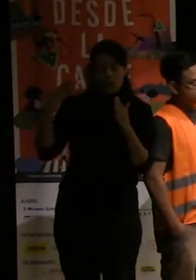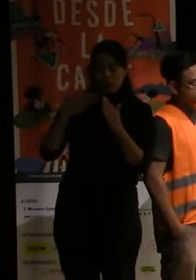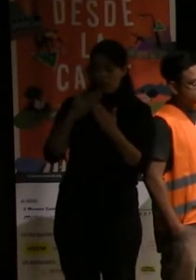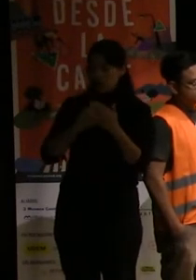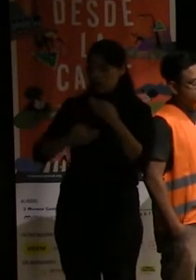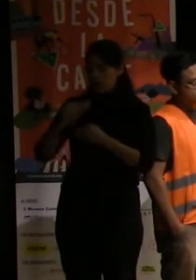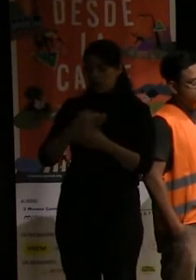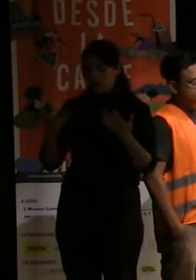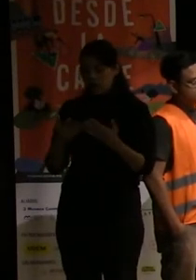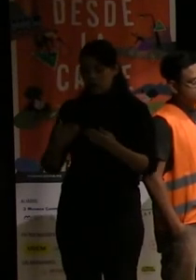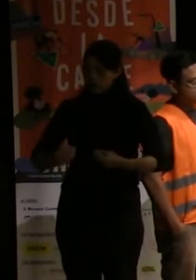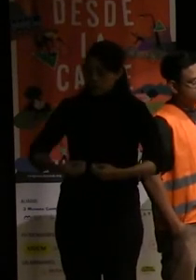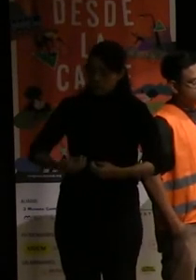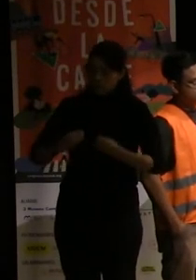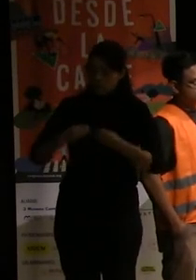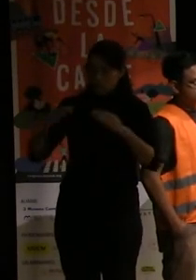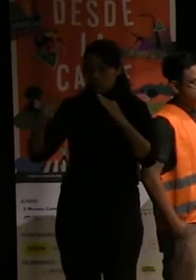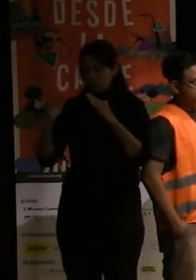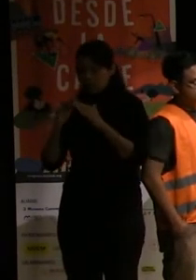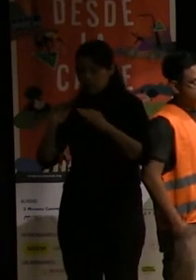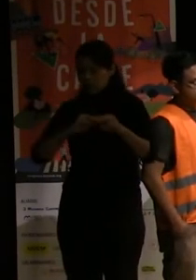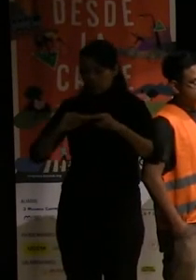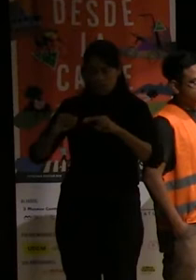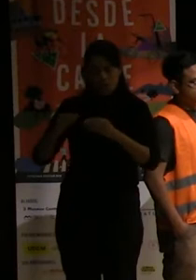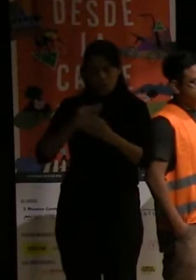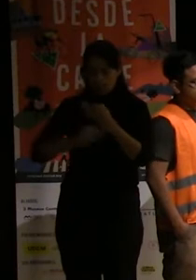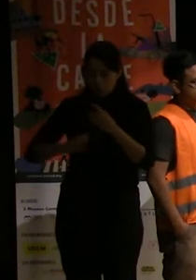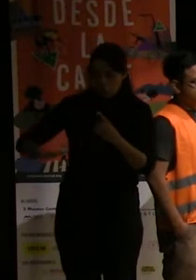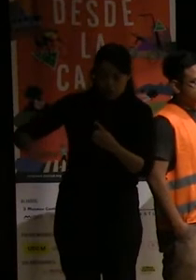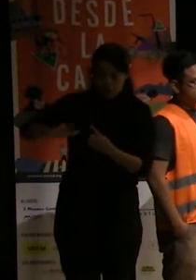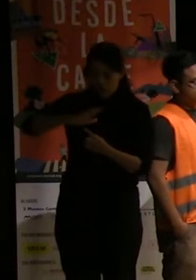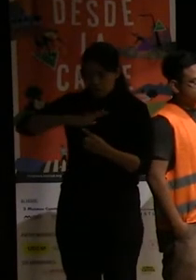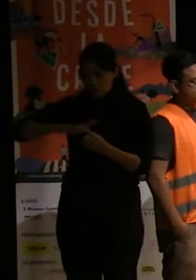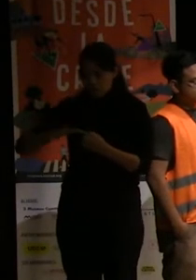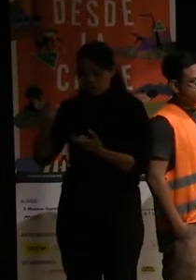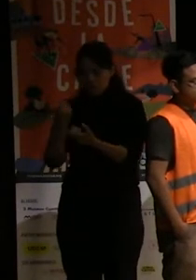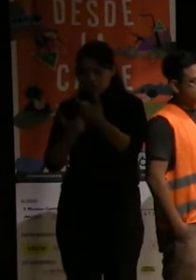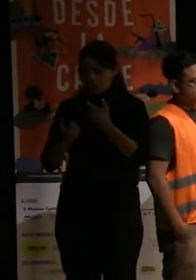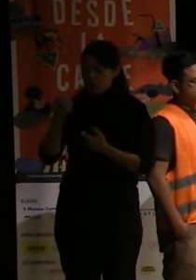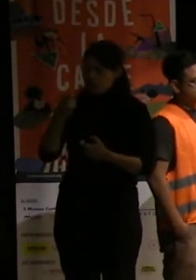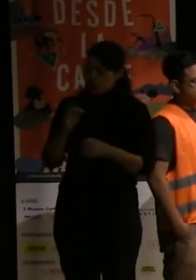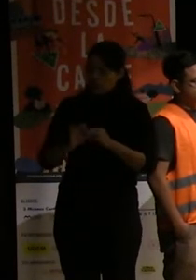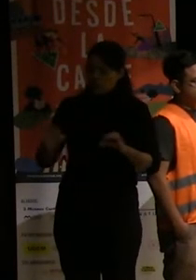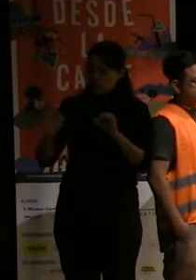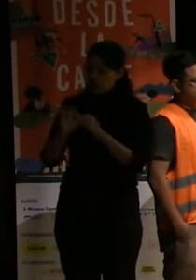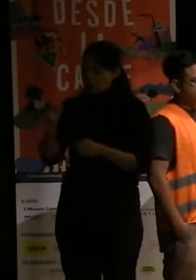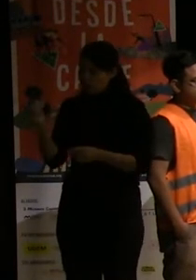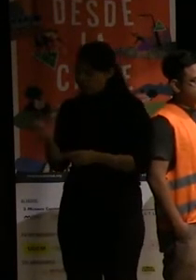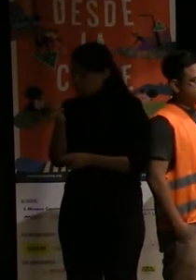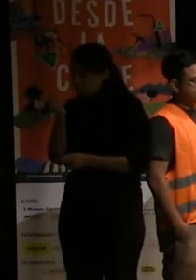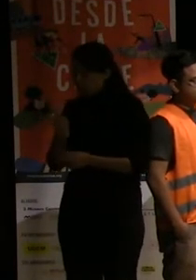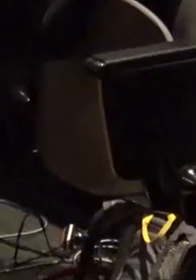que hacemos es la vivienda la movilidad todo se mueve en ese eje y es importante cuestionarlo y ver qué posibilidades hay de